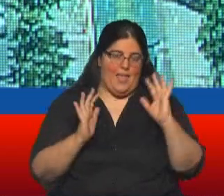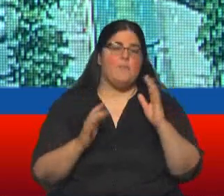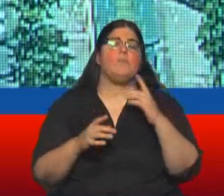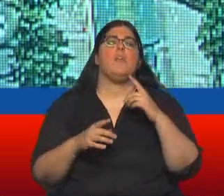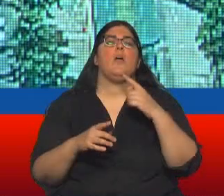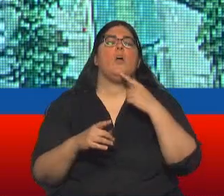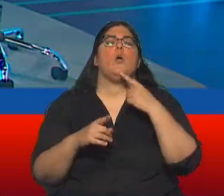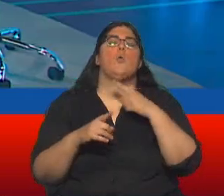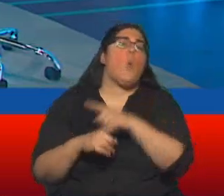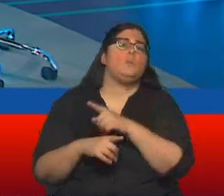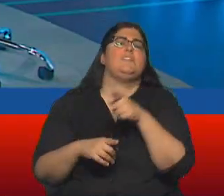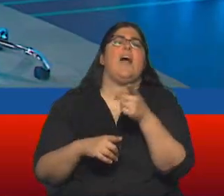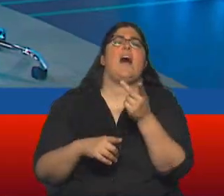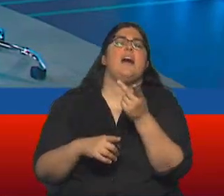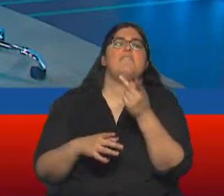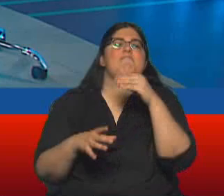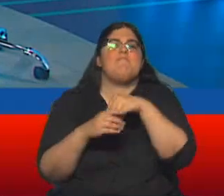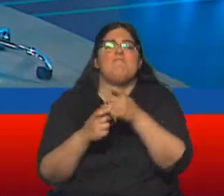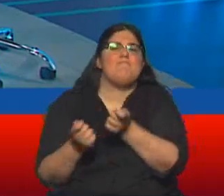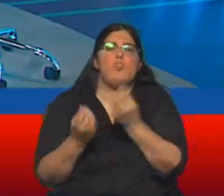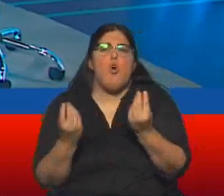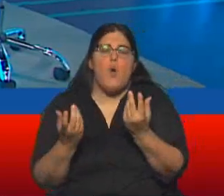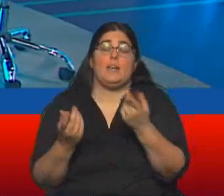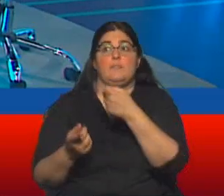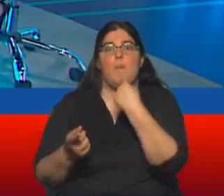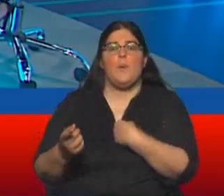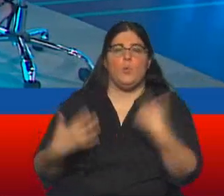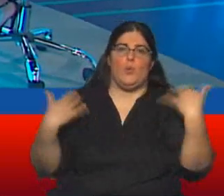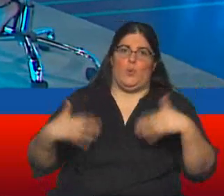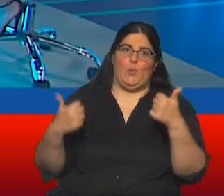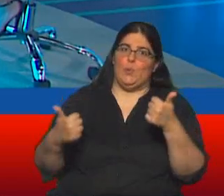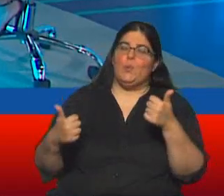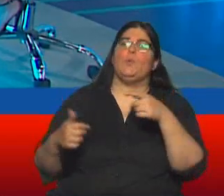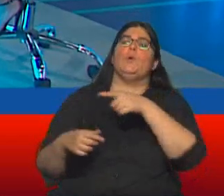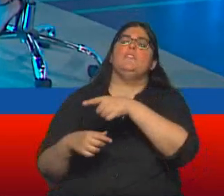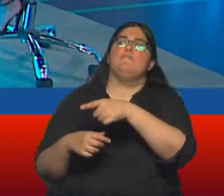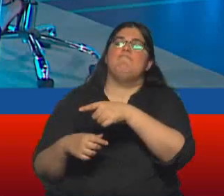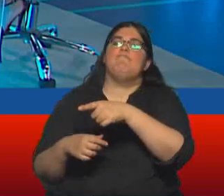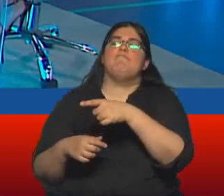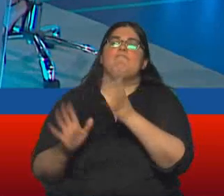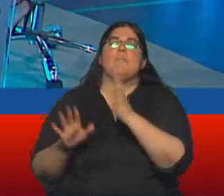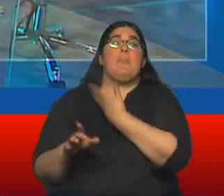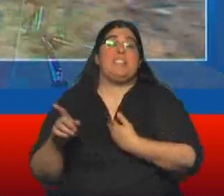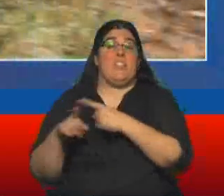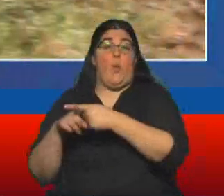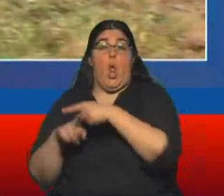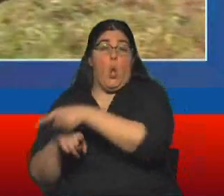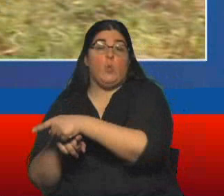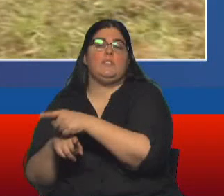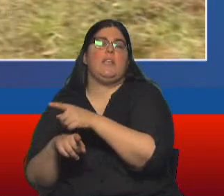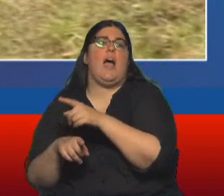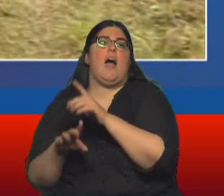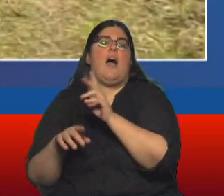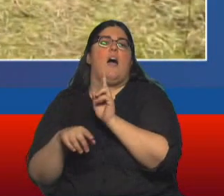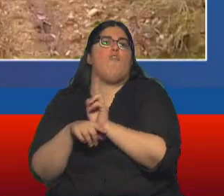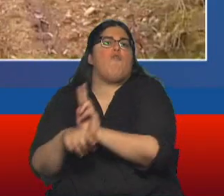Rusia en este escenario? Es una gran pregunta, porque por un lado Lukashenko hoy por hoy se está sosteniendo solamente